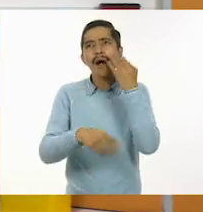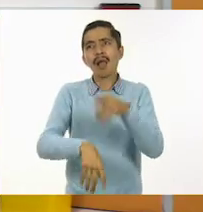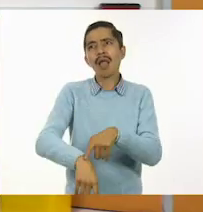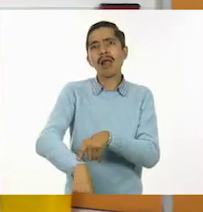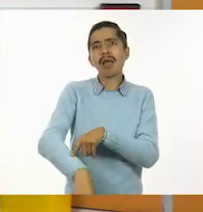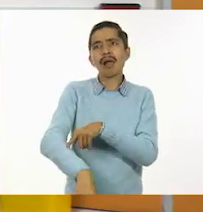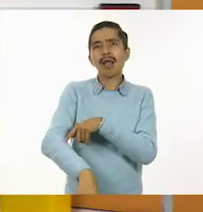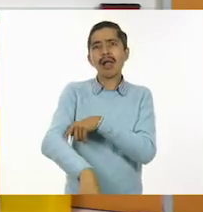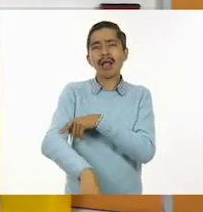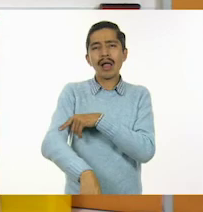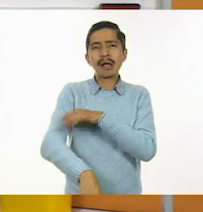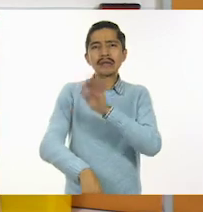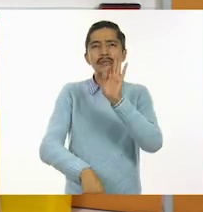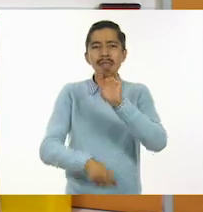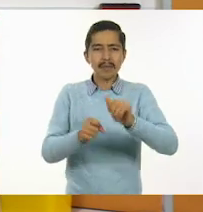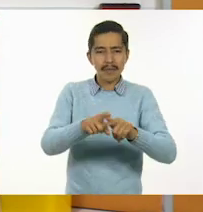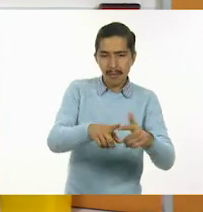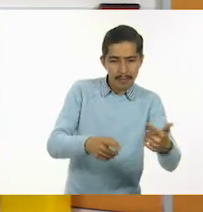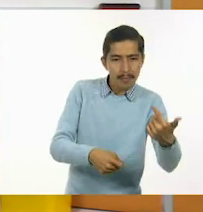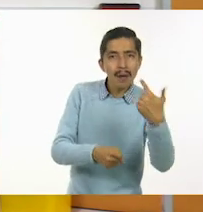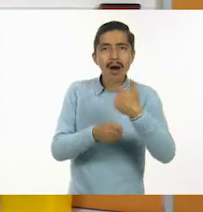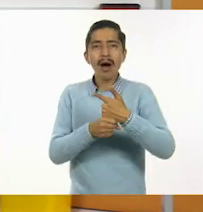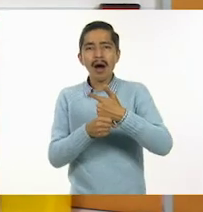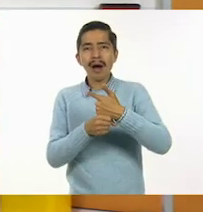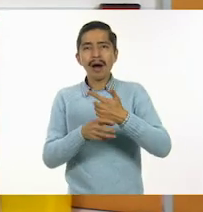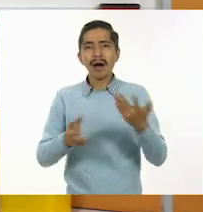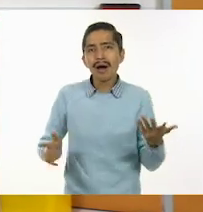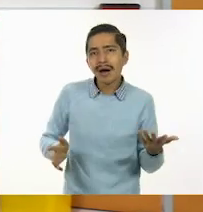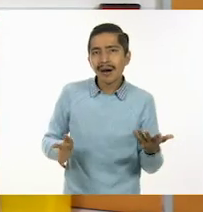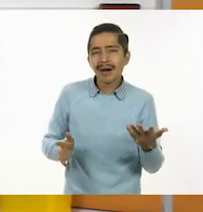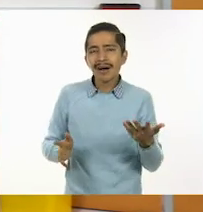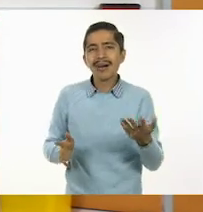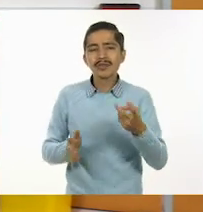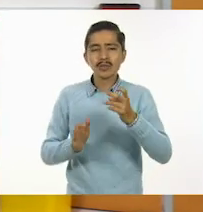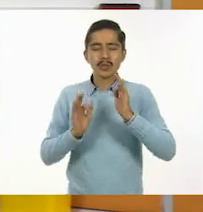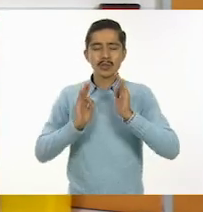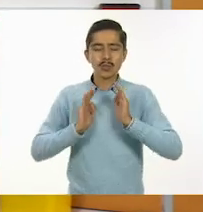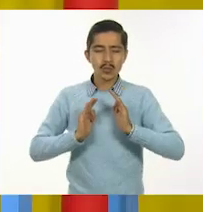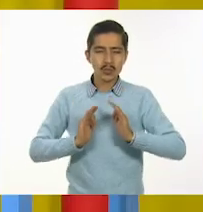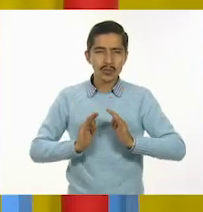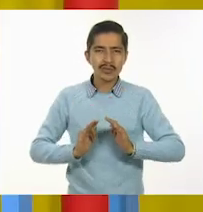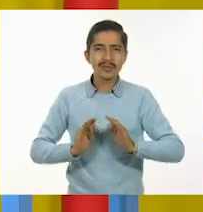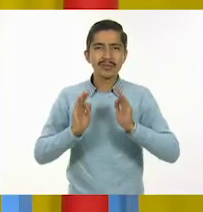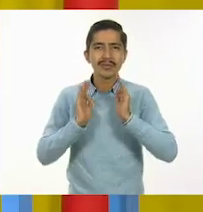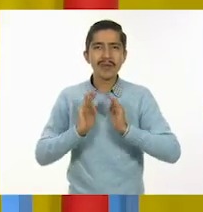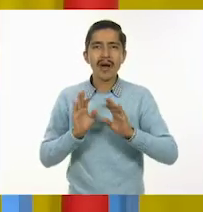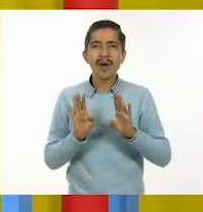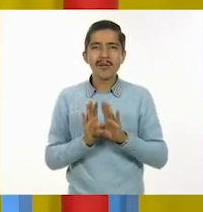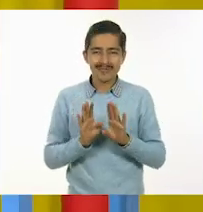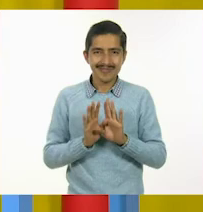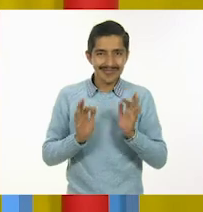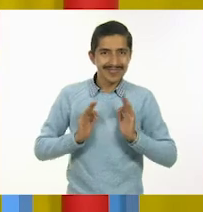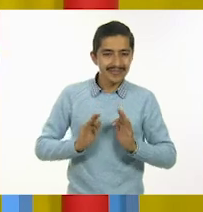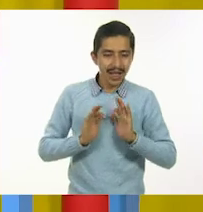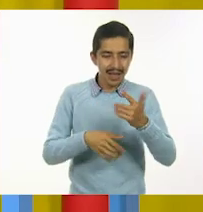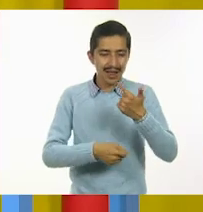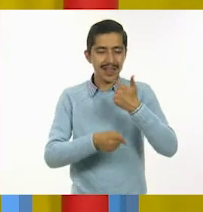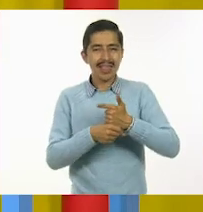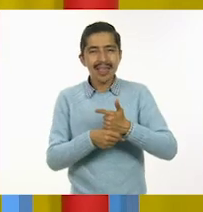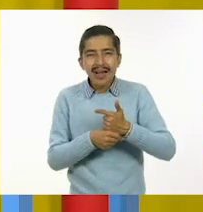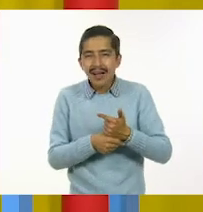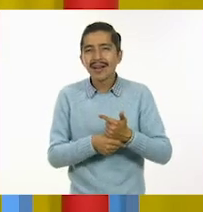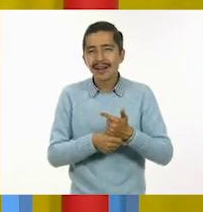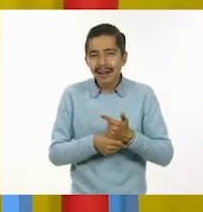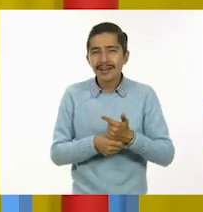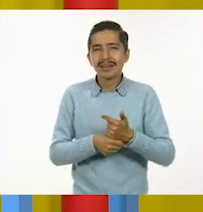encuentra el calamar, uh-huh, imagínate nada más. Entonces, él tuvo que controlarla. Sí, tuvo que encontrar esa